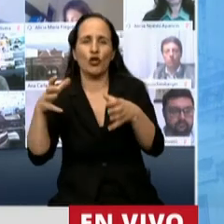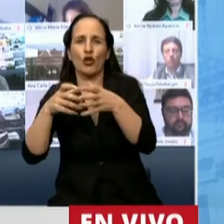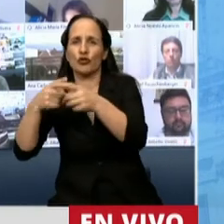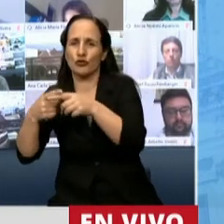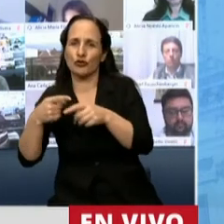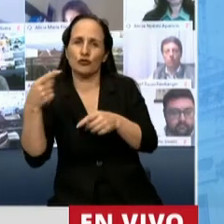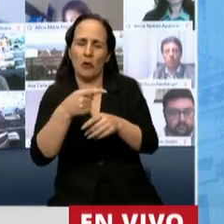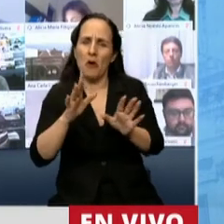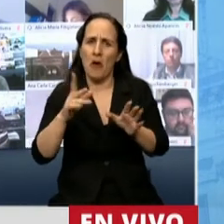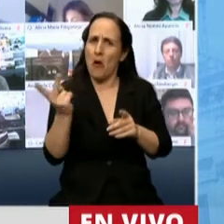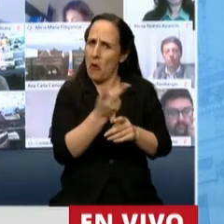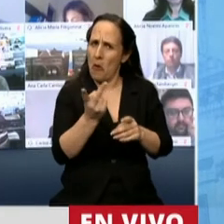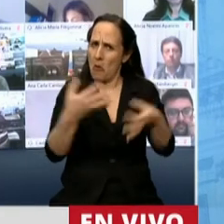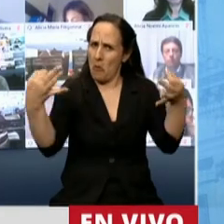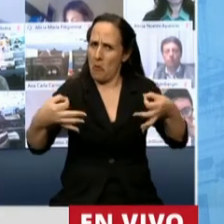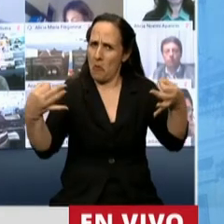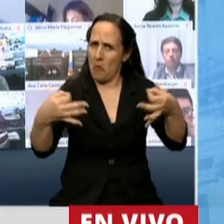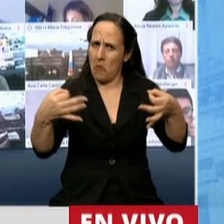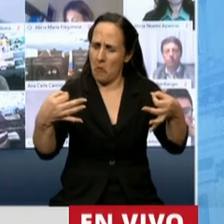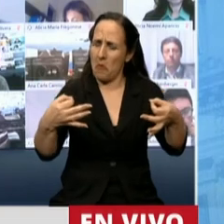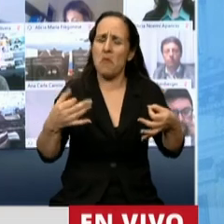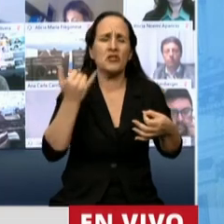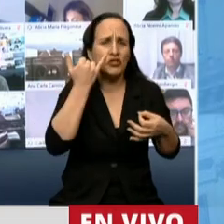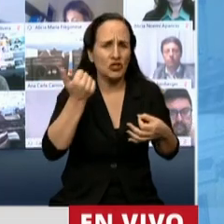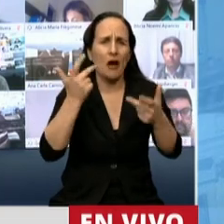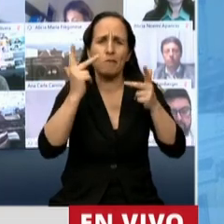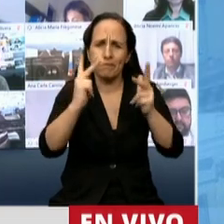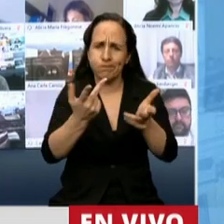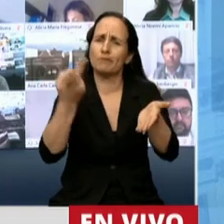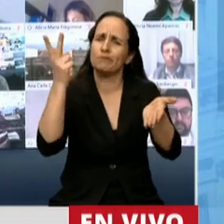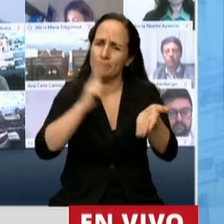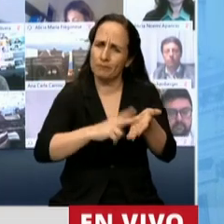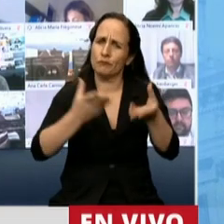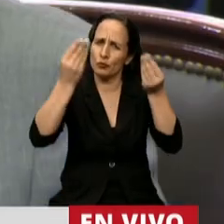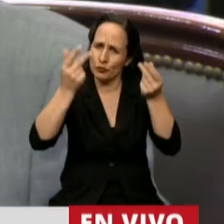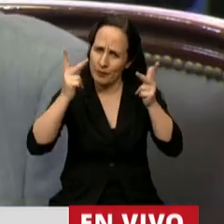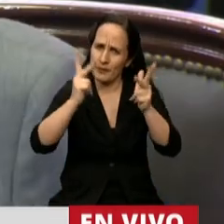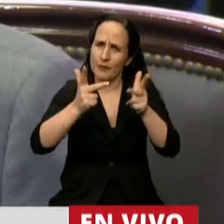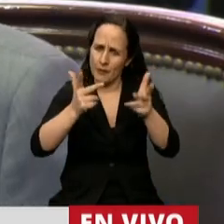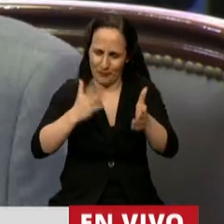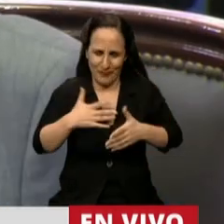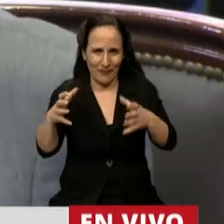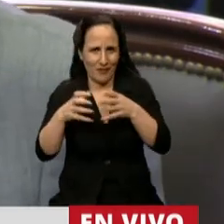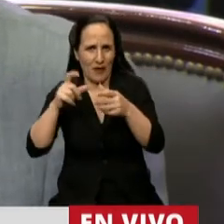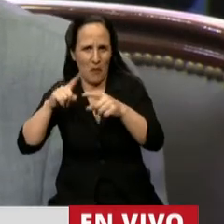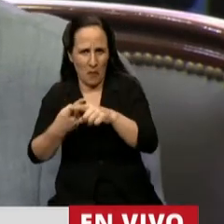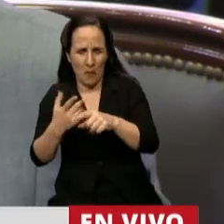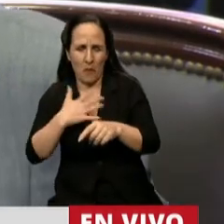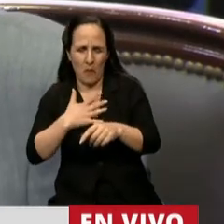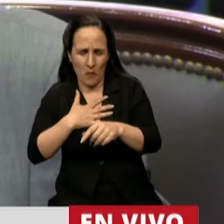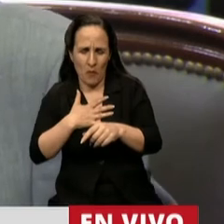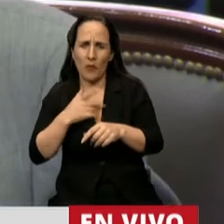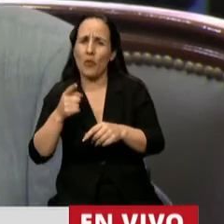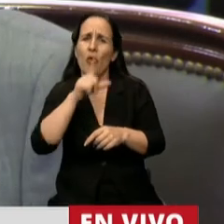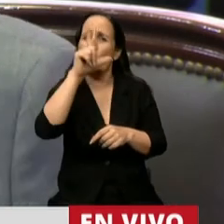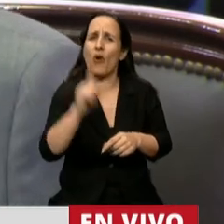de las circunstancias. Hemos dicho y hemos reafirmado continuamente desde nuestro interbloque y desde nuestro bloque en particular, que